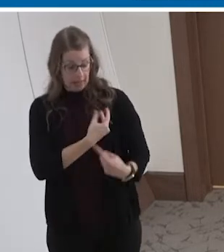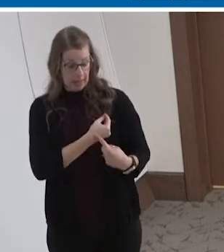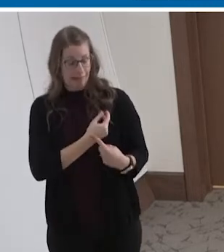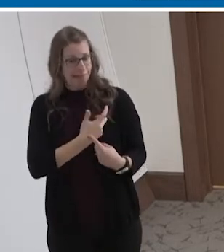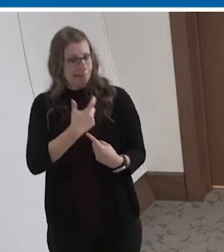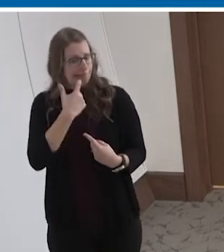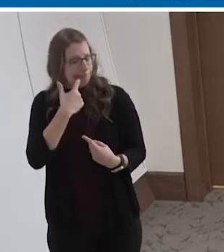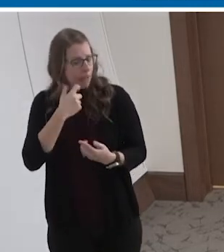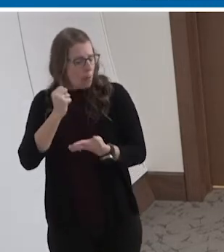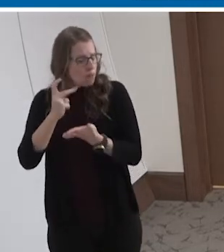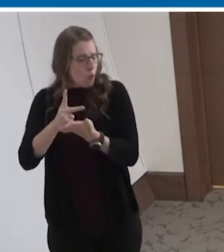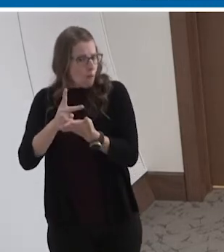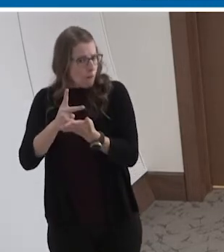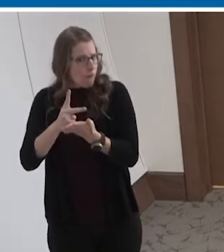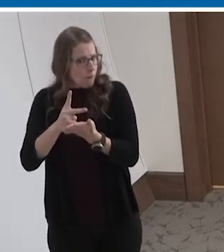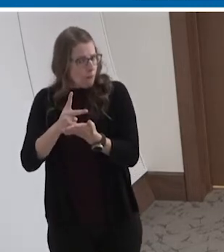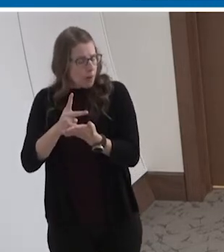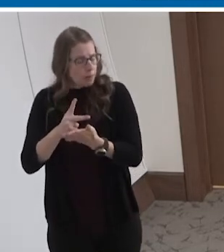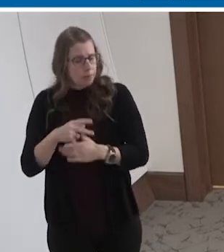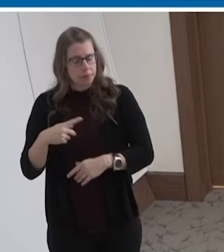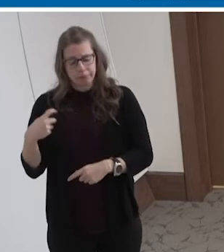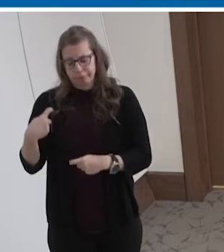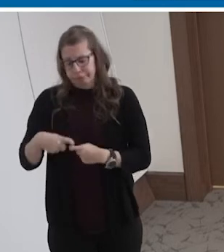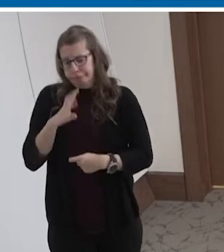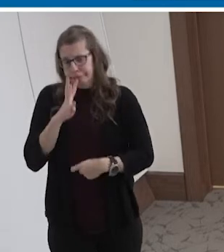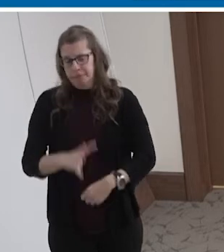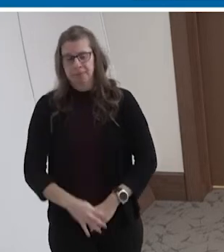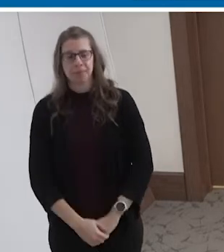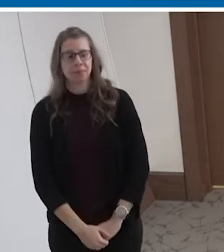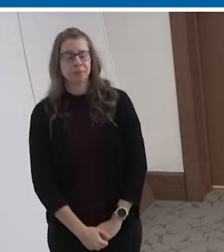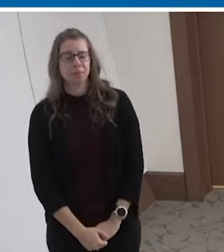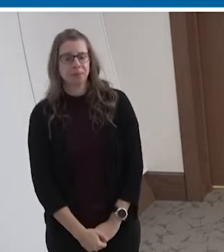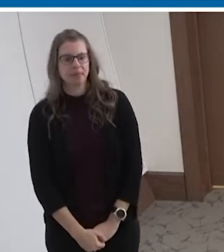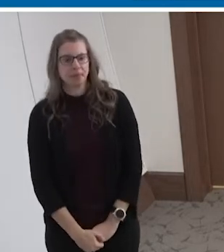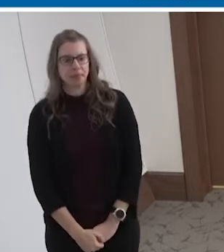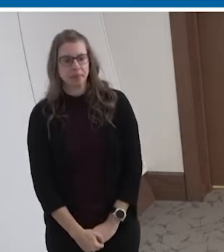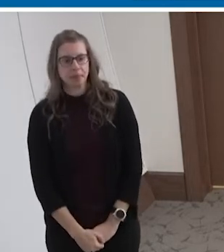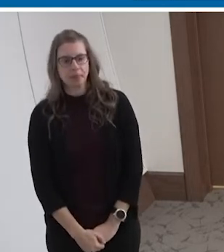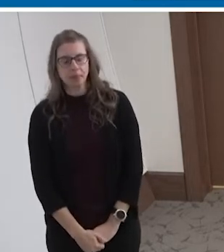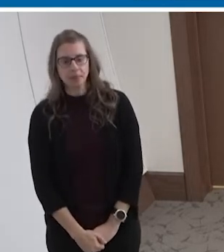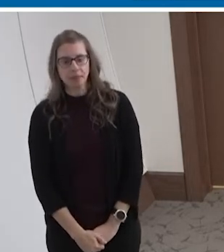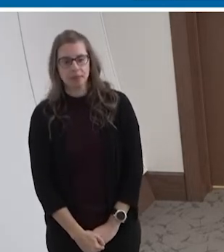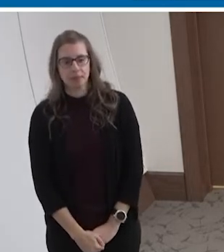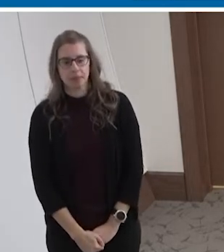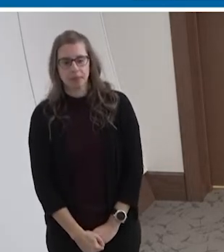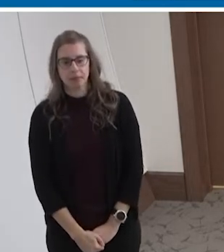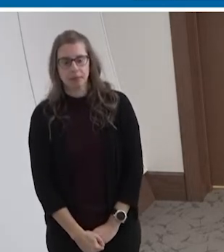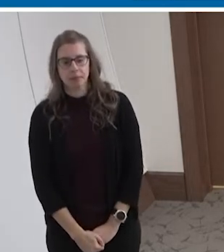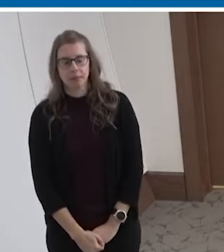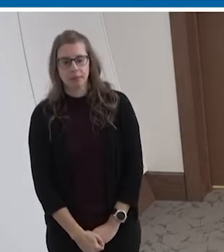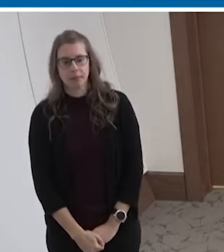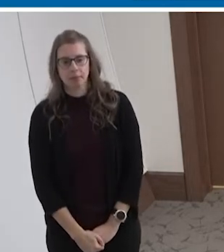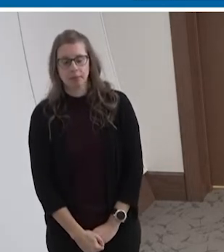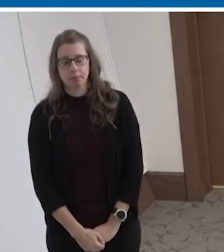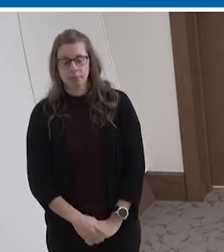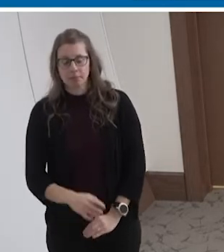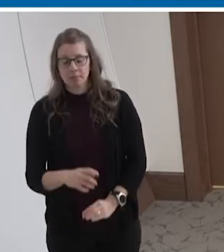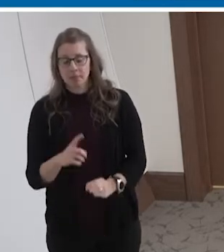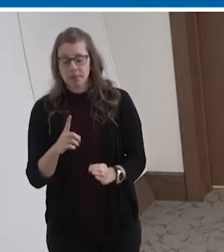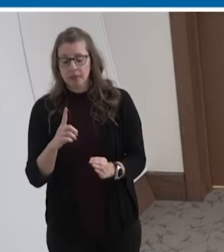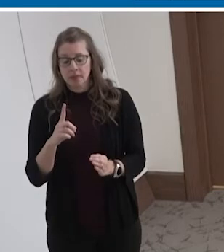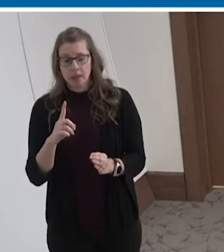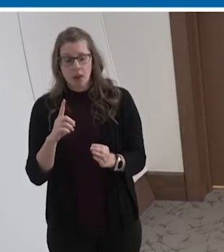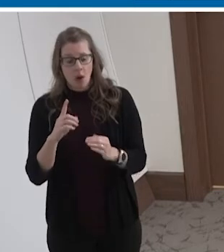just approved. La vacuna fue no hace mucho aprobada. And thousands